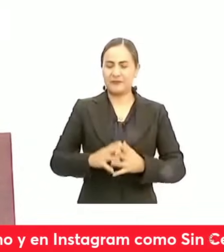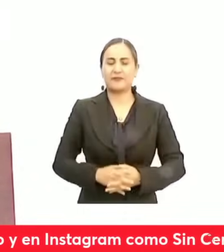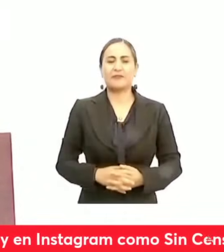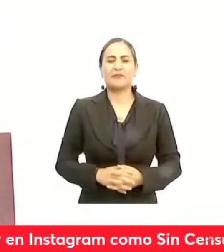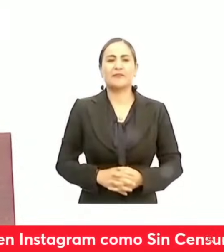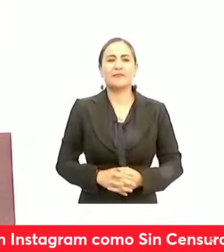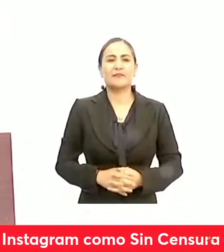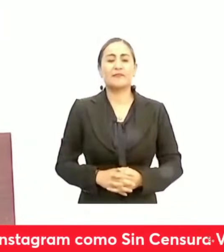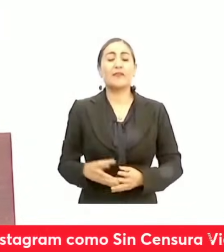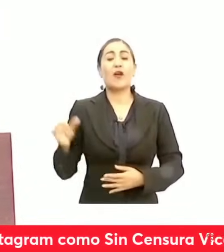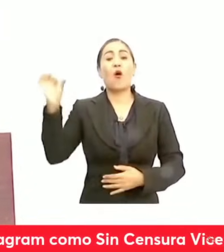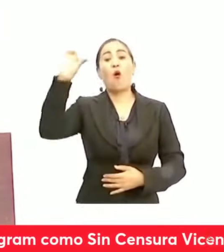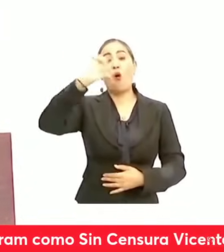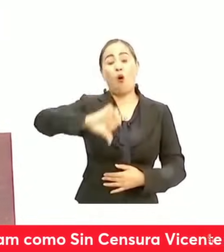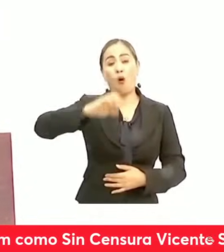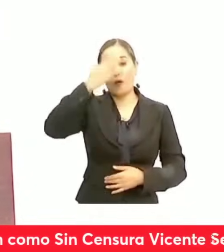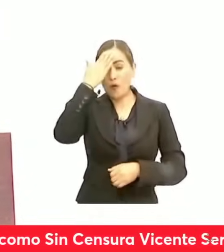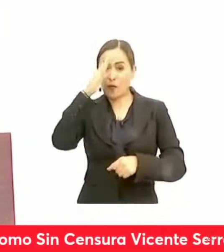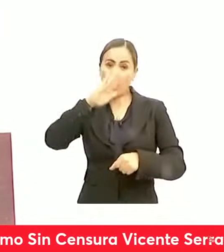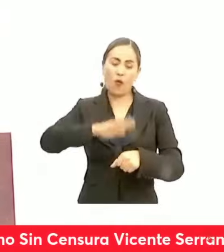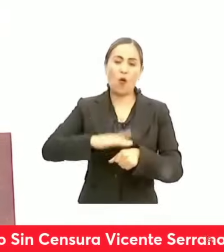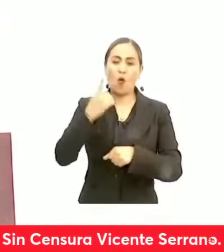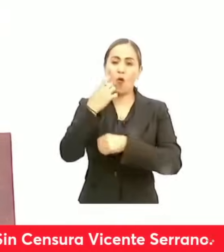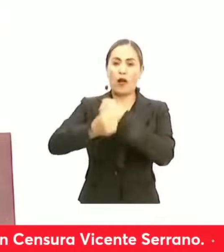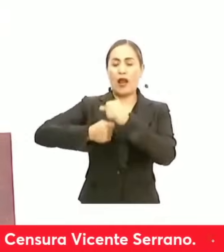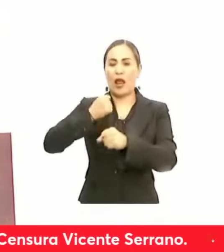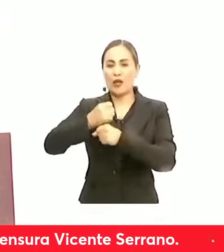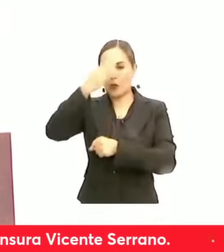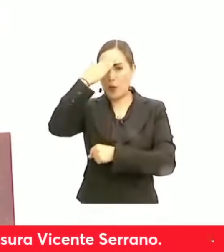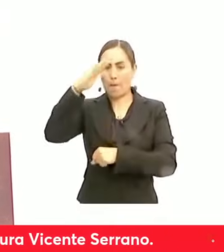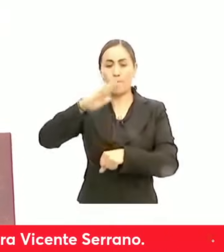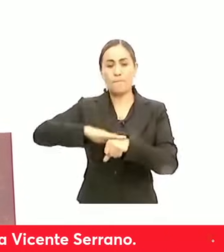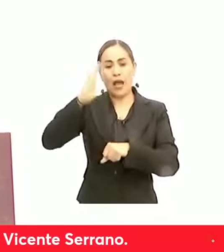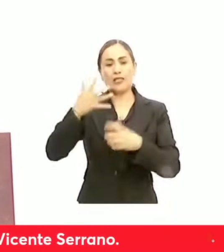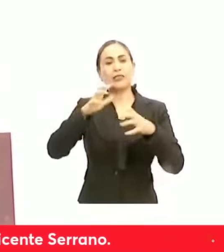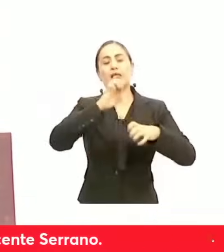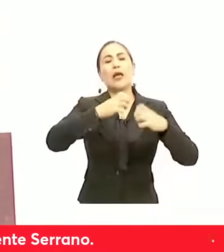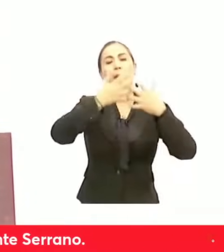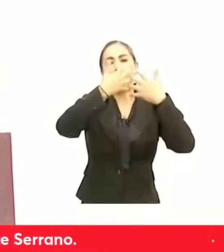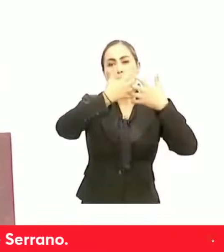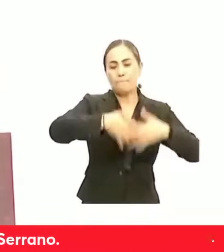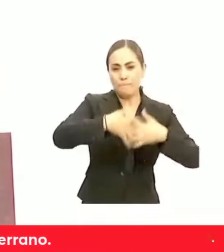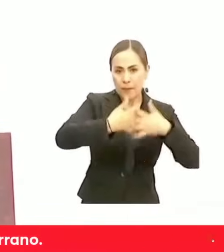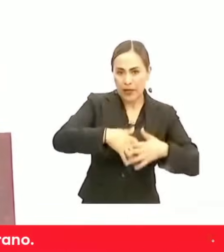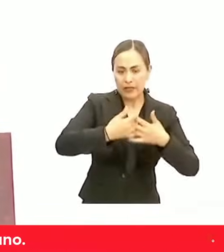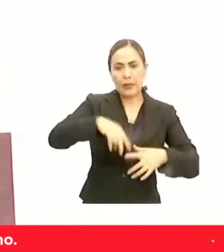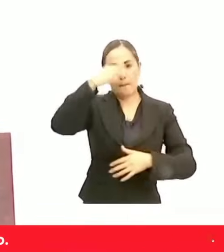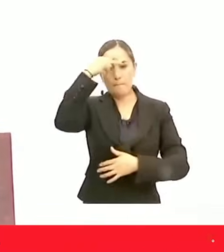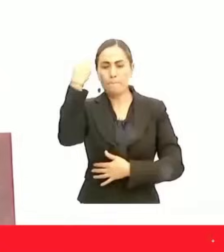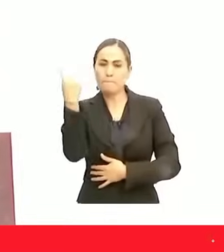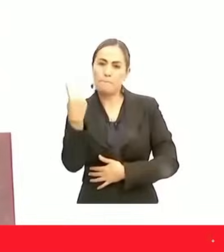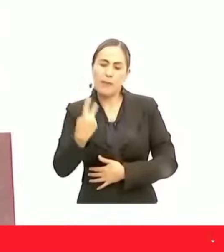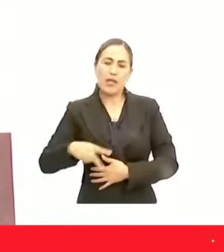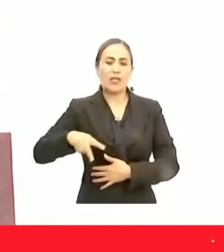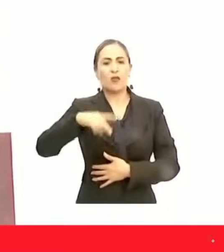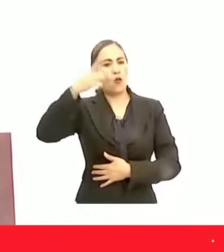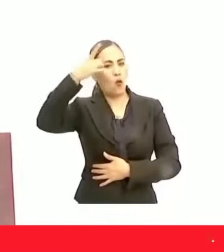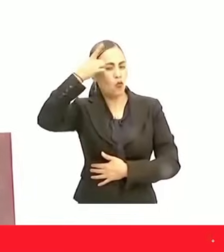Hoy conmemoramos un aniversario más de la expropiación petrolera, una decisión y un